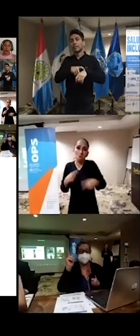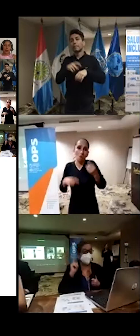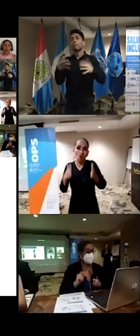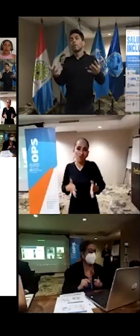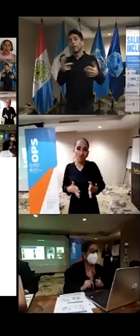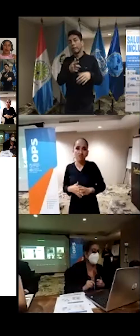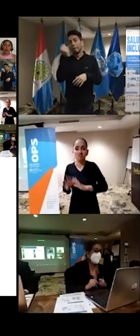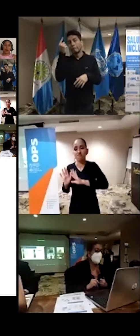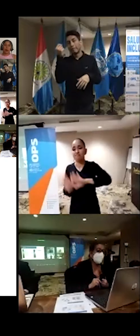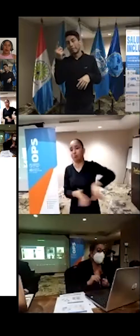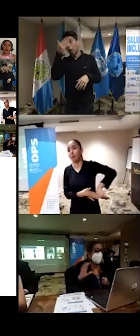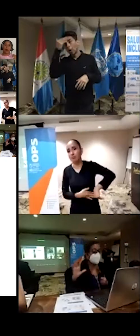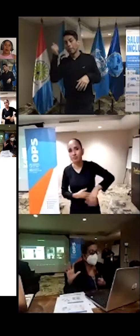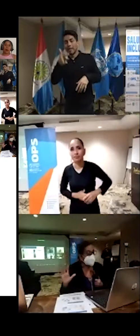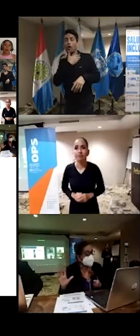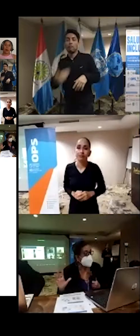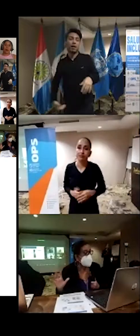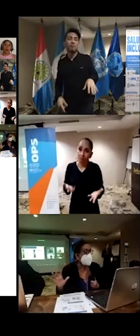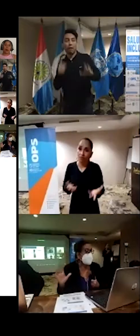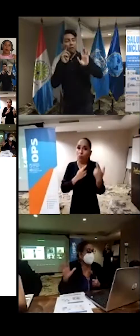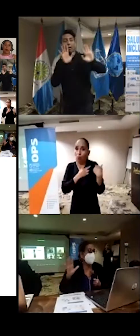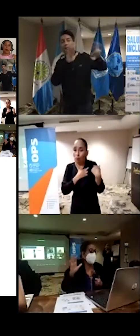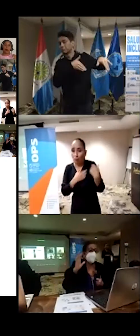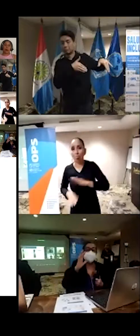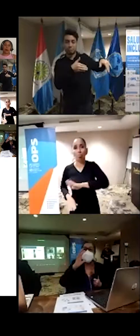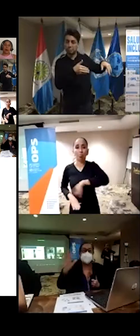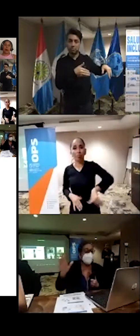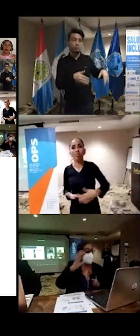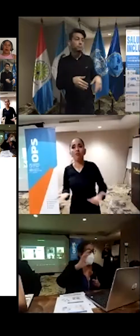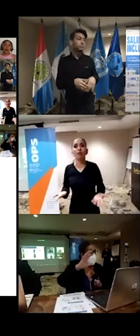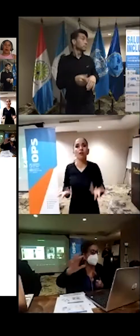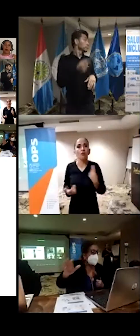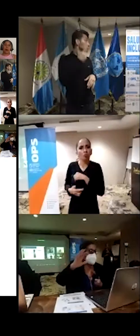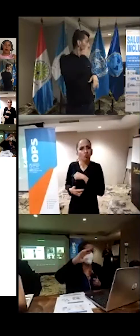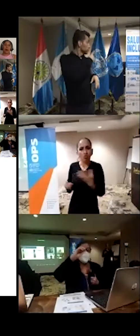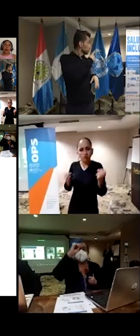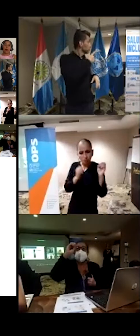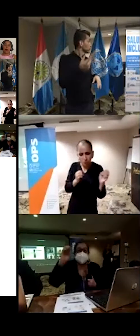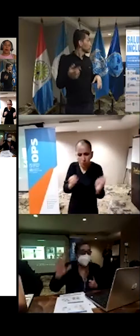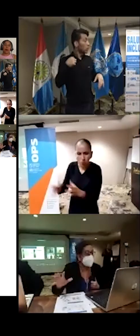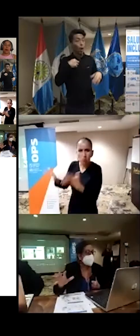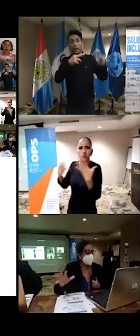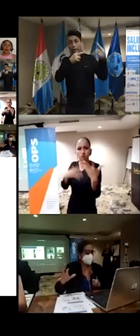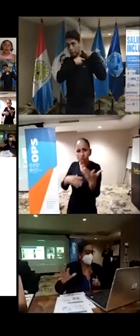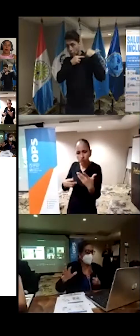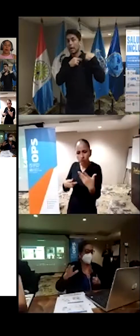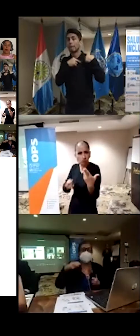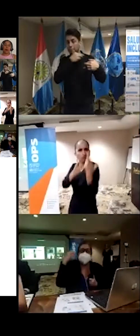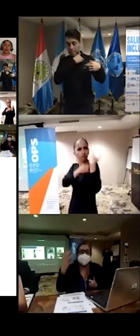esa parte. Funciones y responsabilidades. Bueno, formulamos, organizamos,